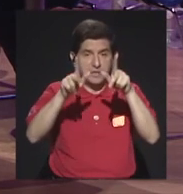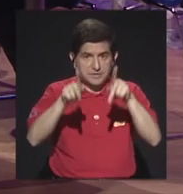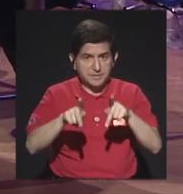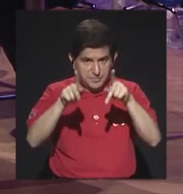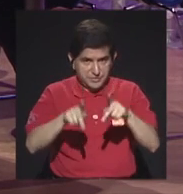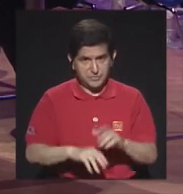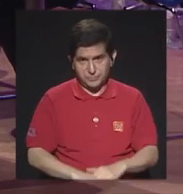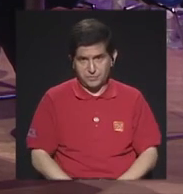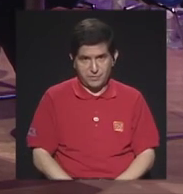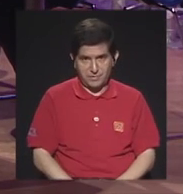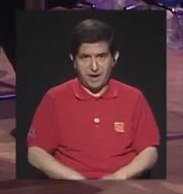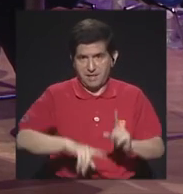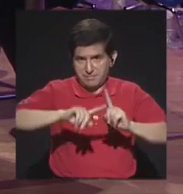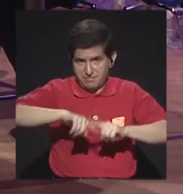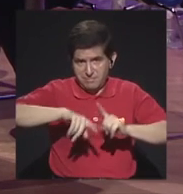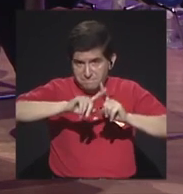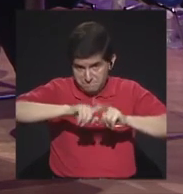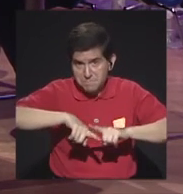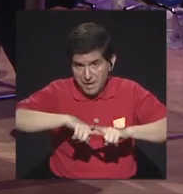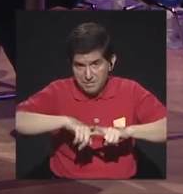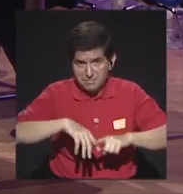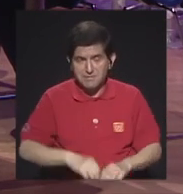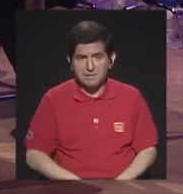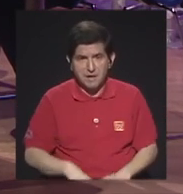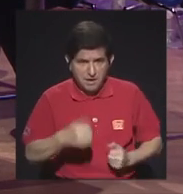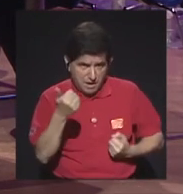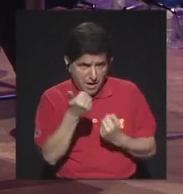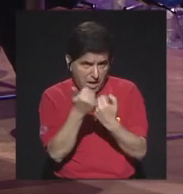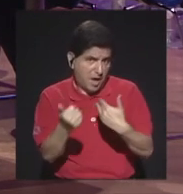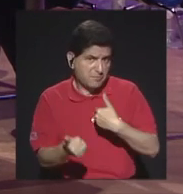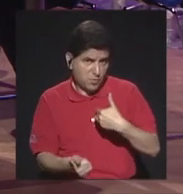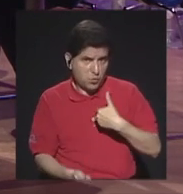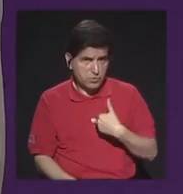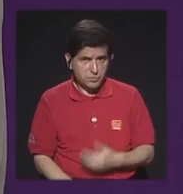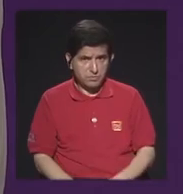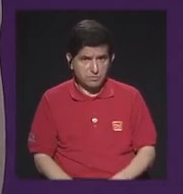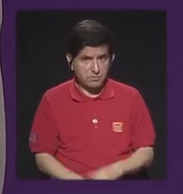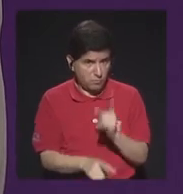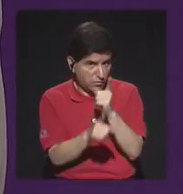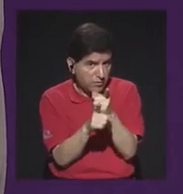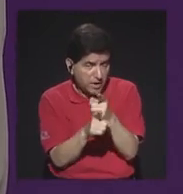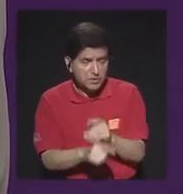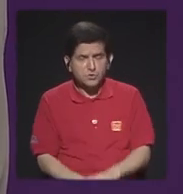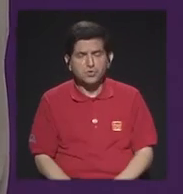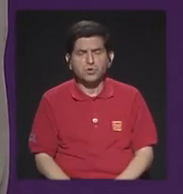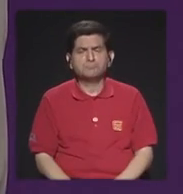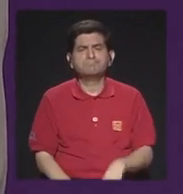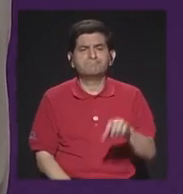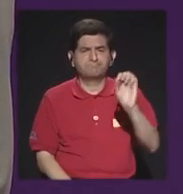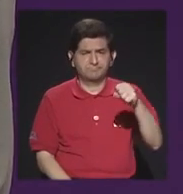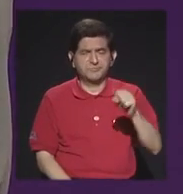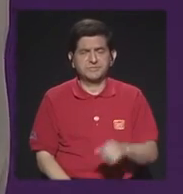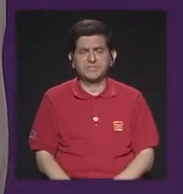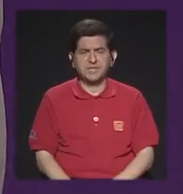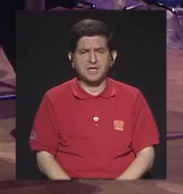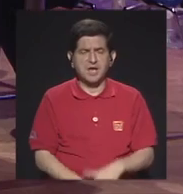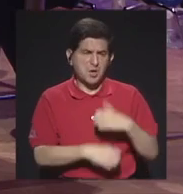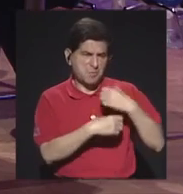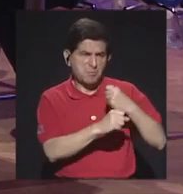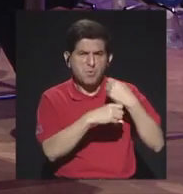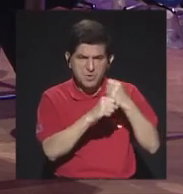gobierno, depende también el apoyo, el soporte que les den. Sí, y las municipalidades sí. Se manejan mucho,